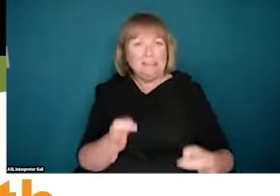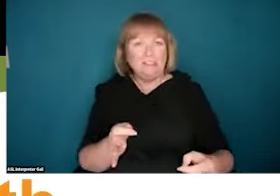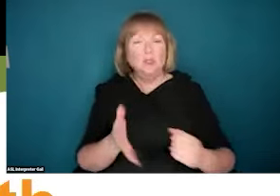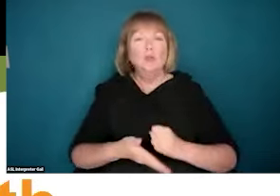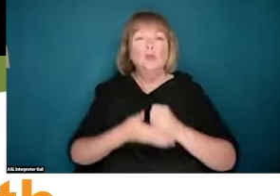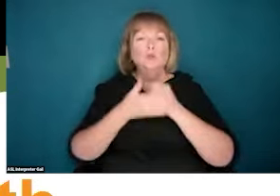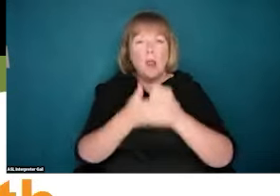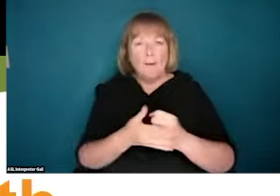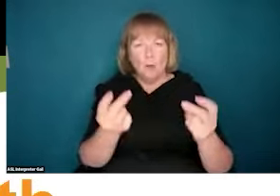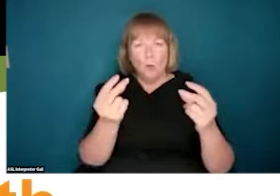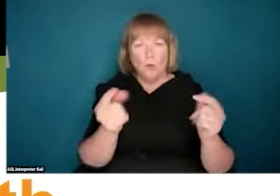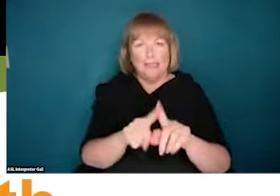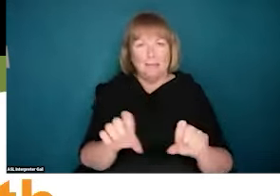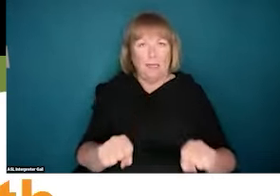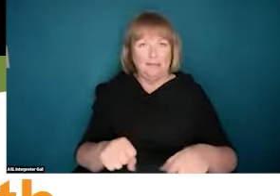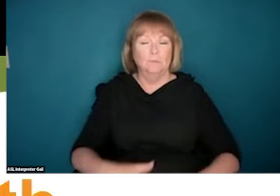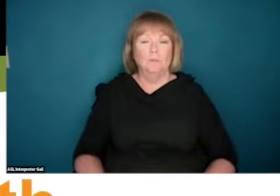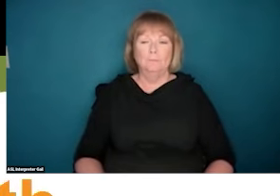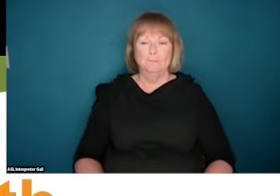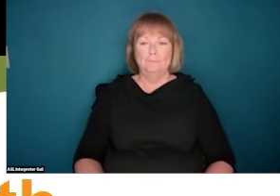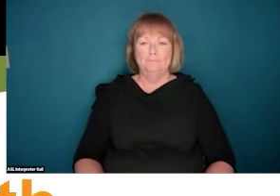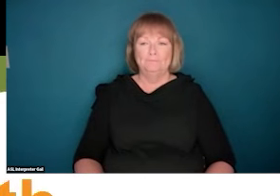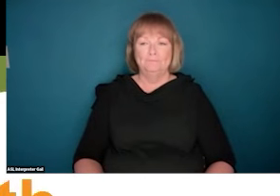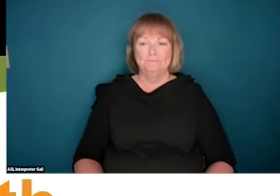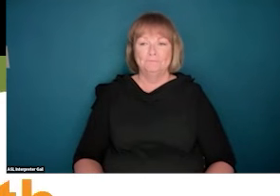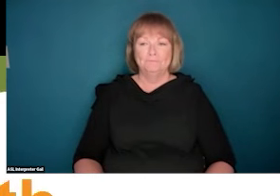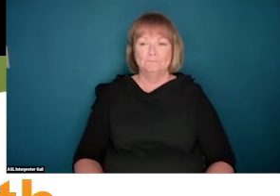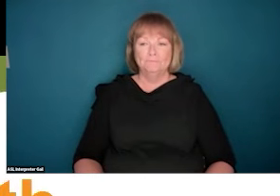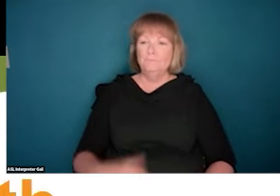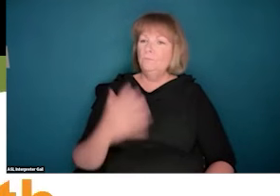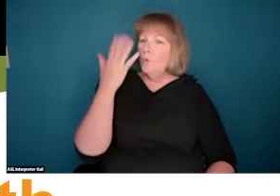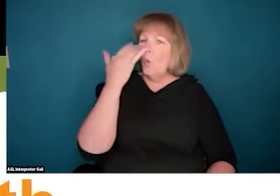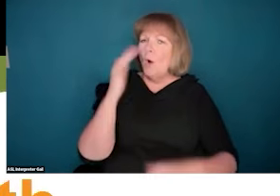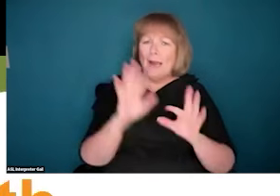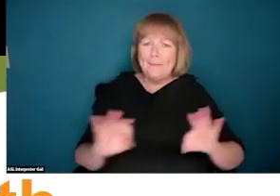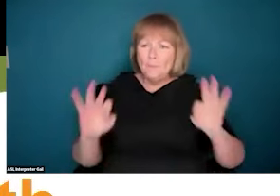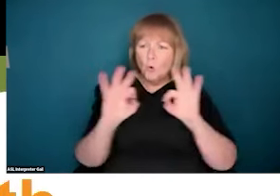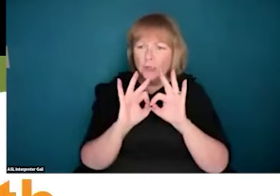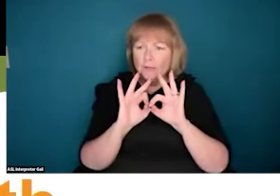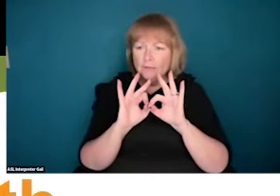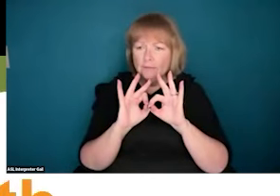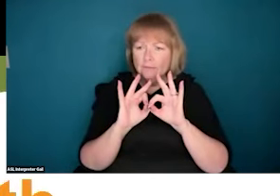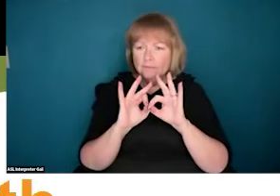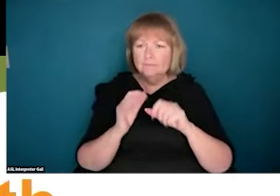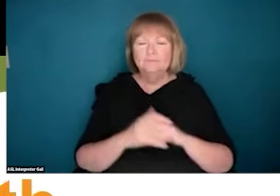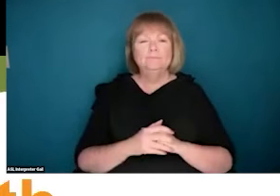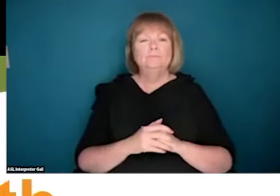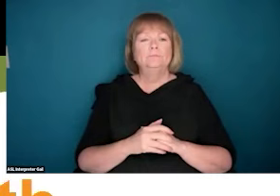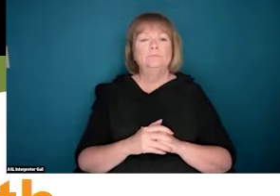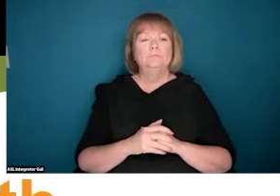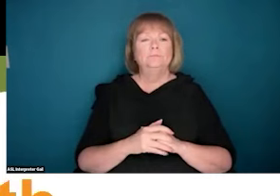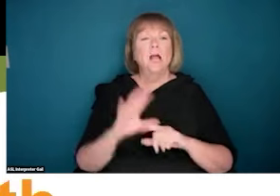a abogar o traer a encontrar solamente a tomar la decisión lo más rápido posible. Entonces, ¿por qué es importante